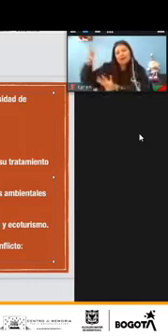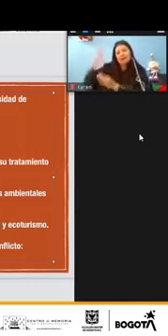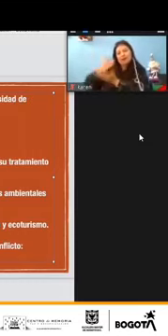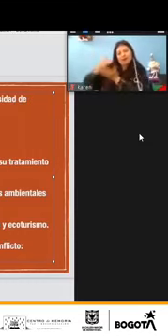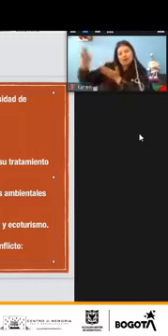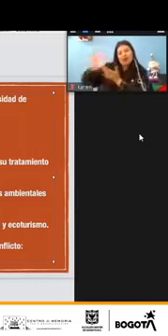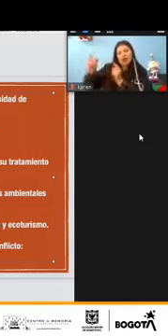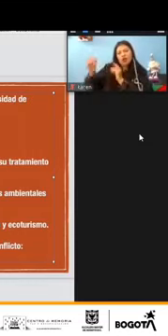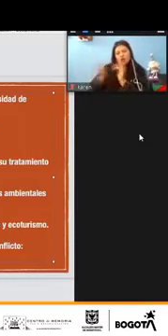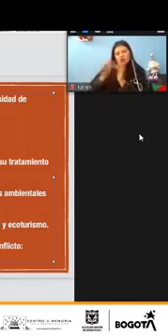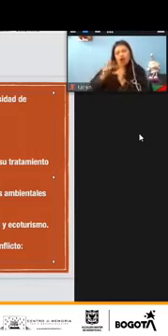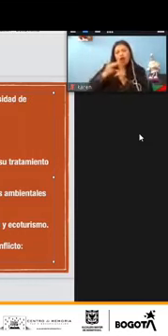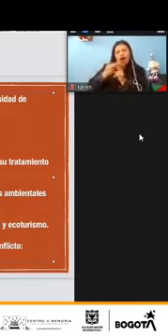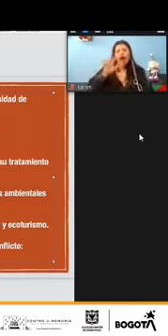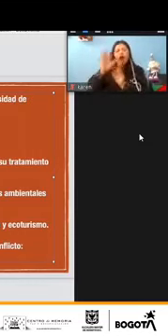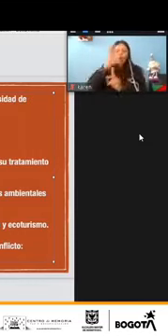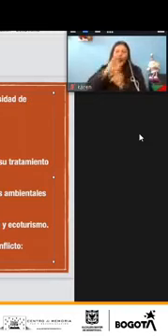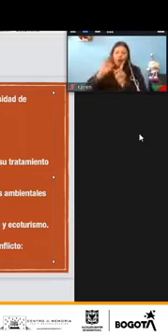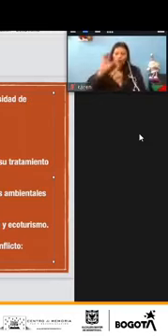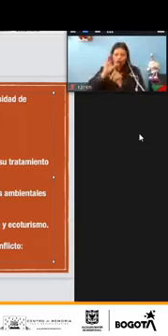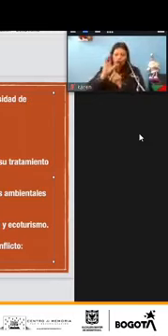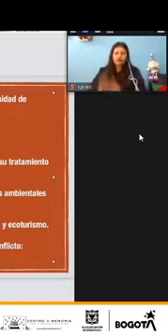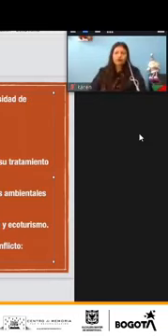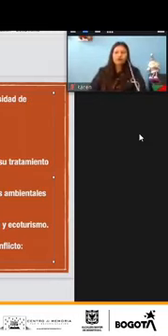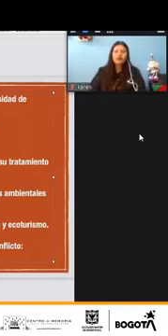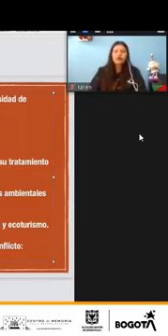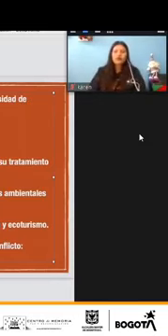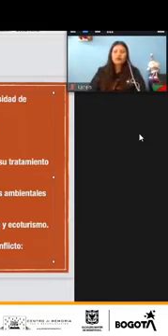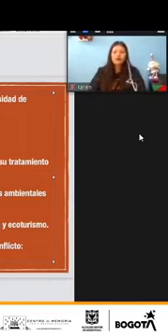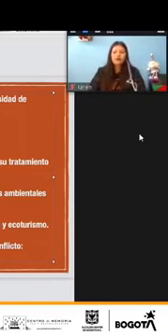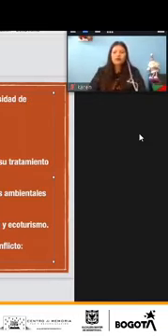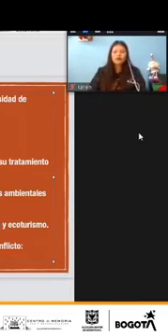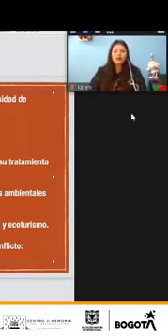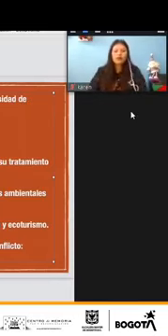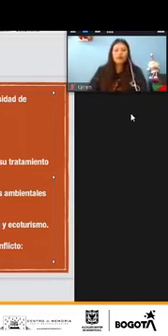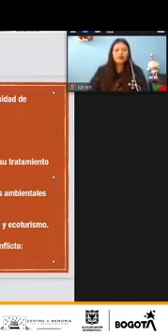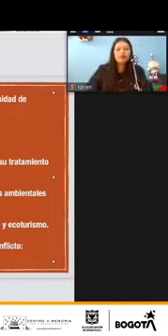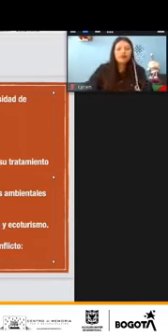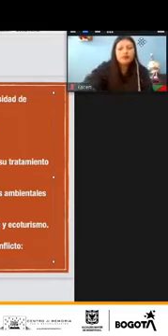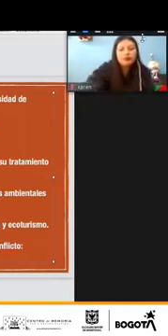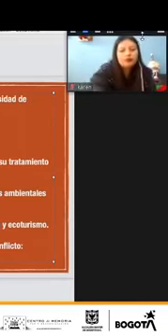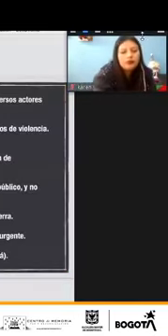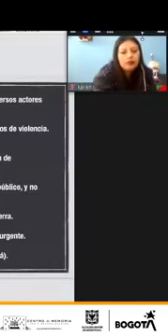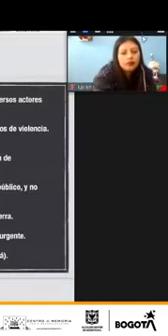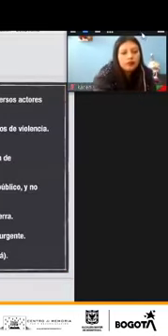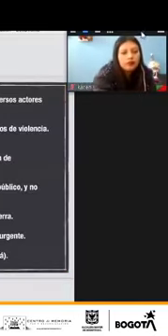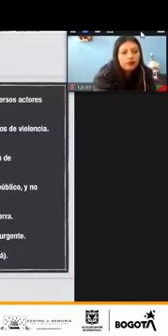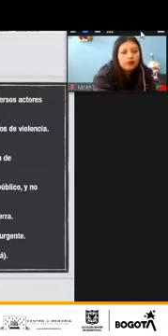ciertas aproximaciones que denominamos como culturales.